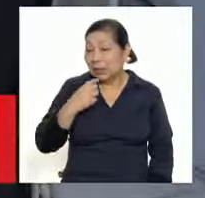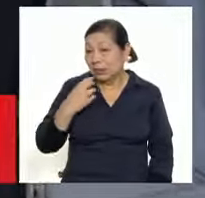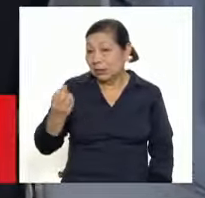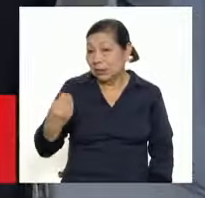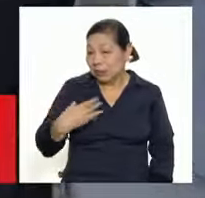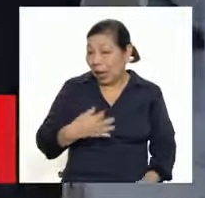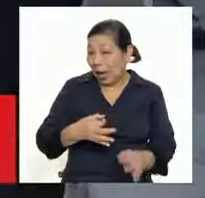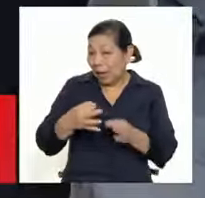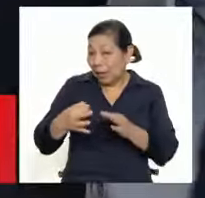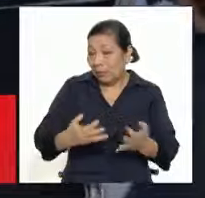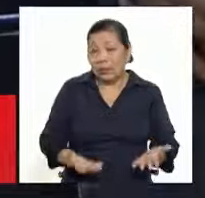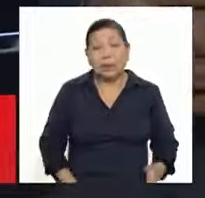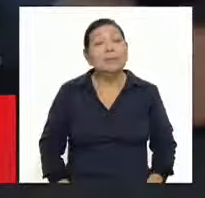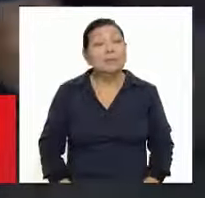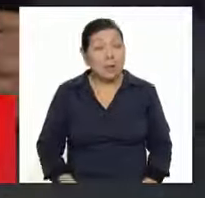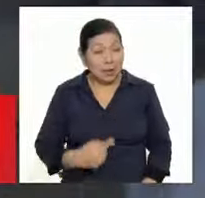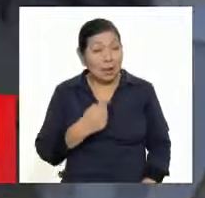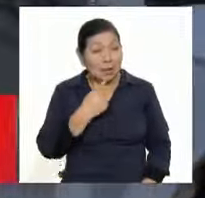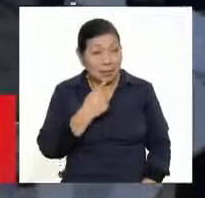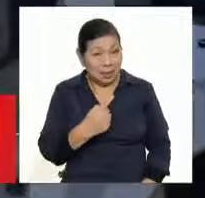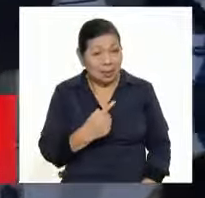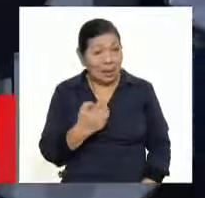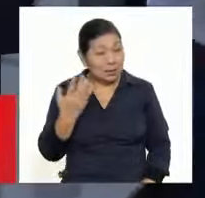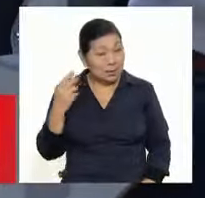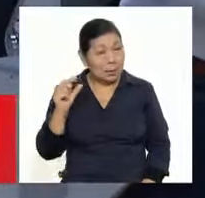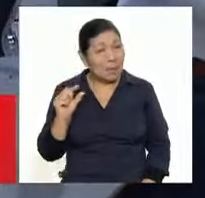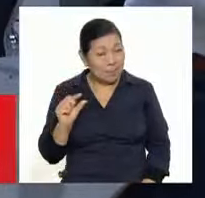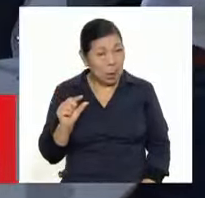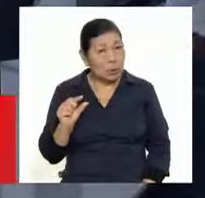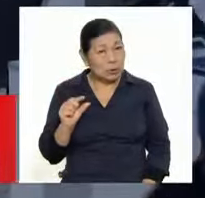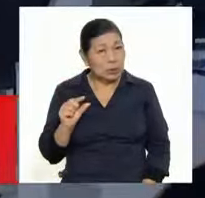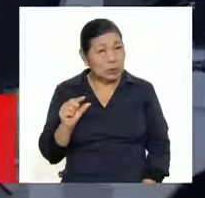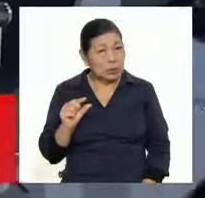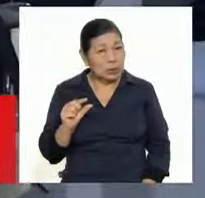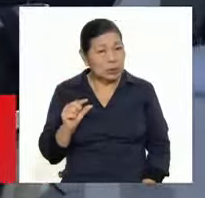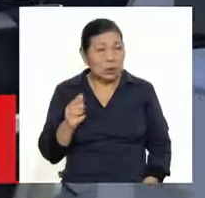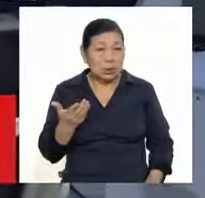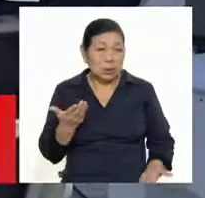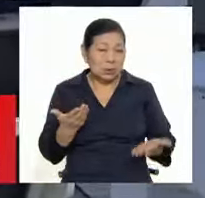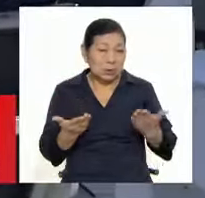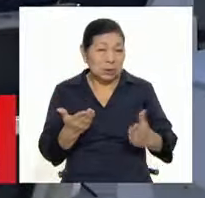por estos detalles. Y lo que hay que recordar es que hace poco